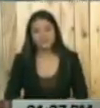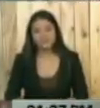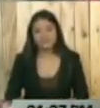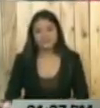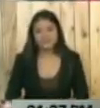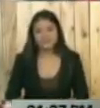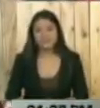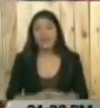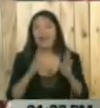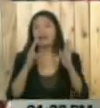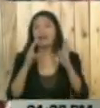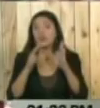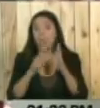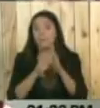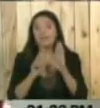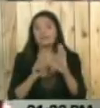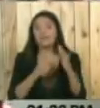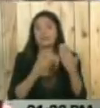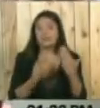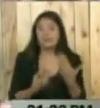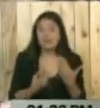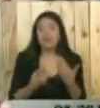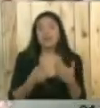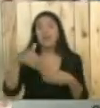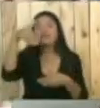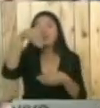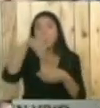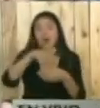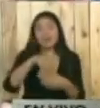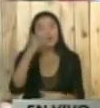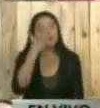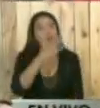En el 2016, revocatorio.